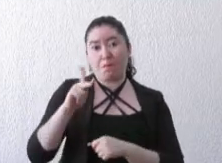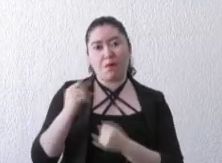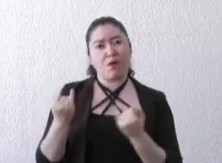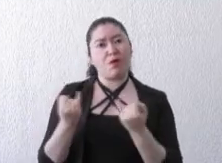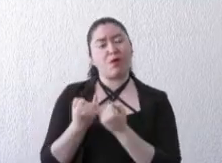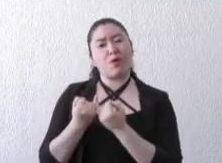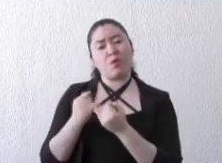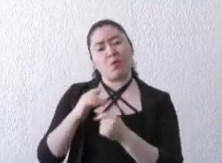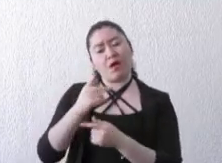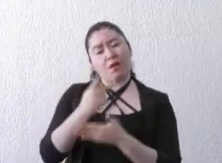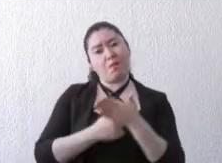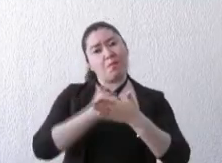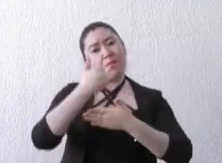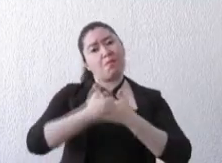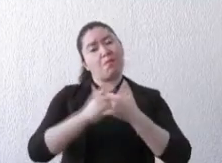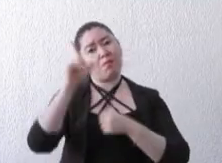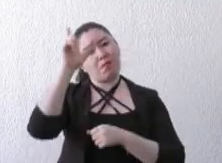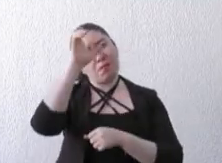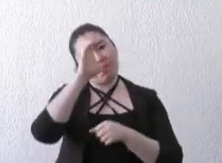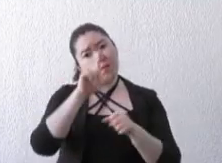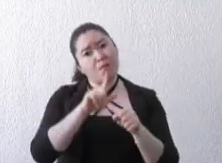un proyecto cultural